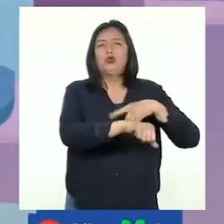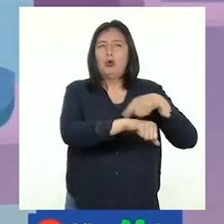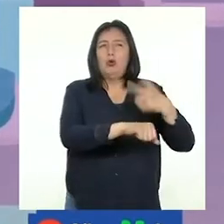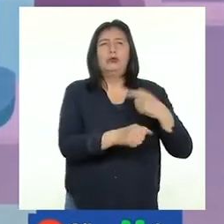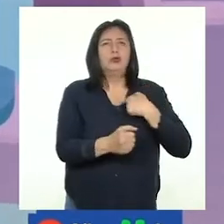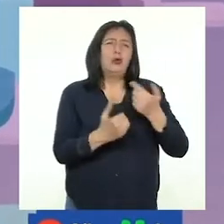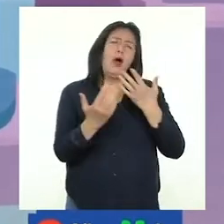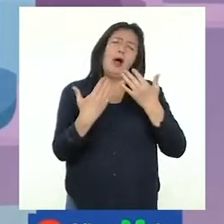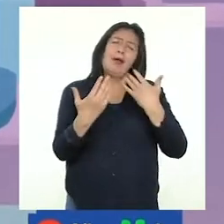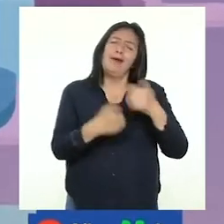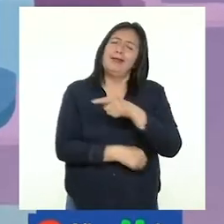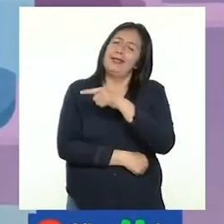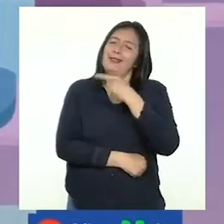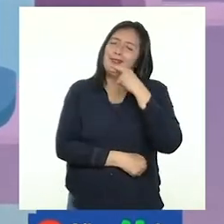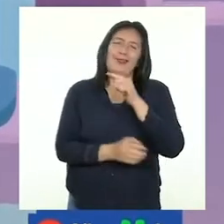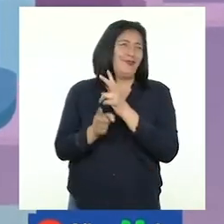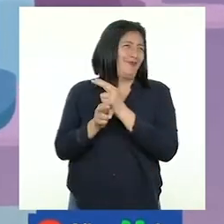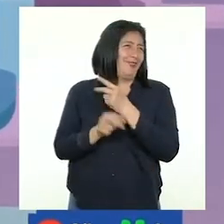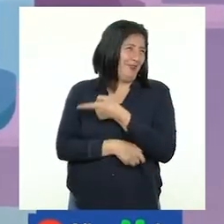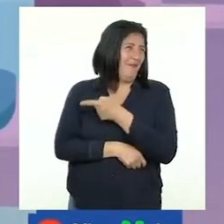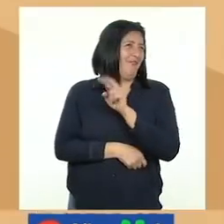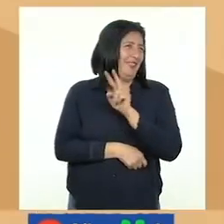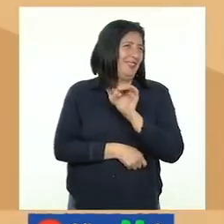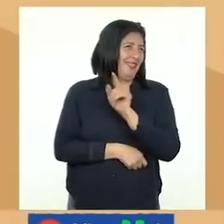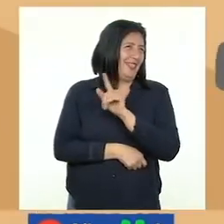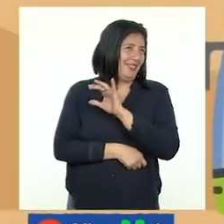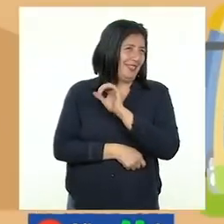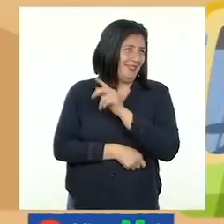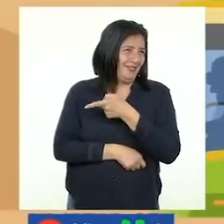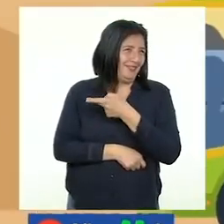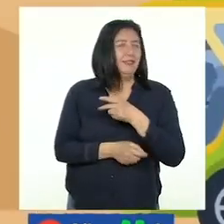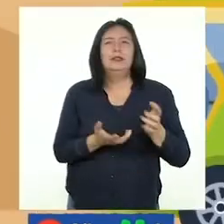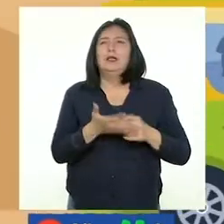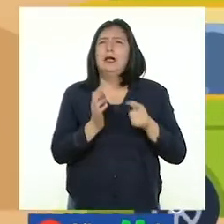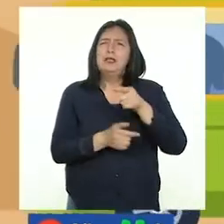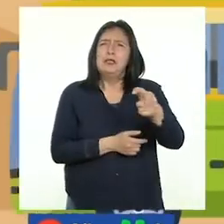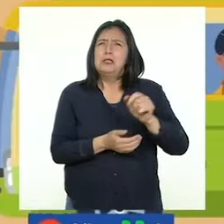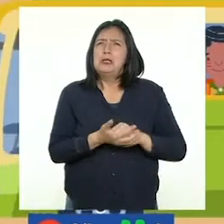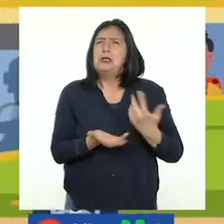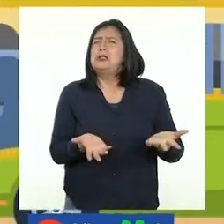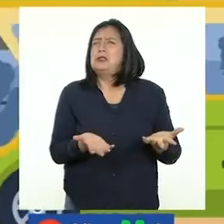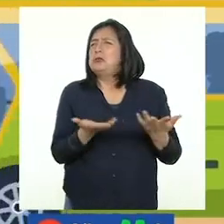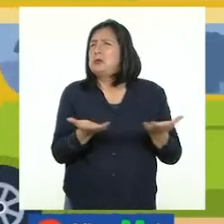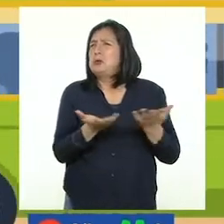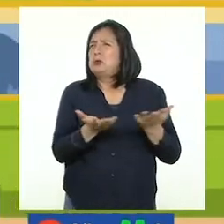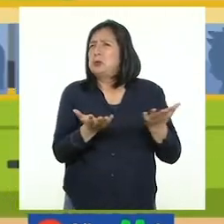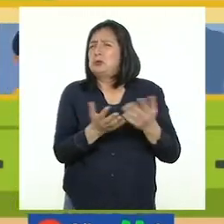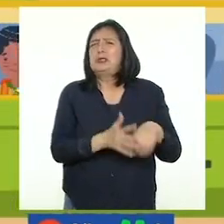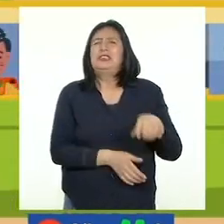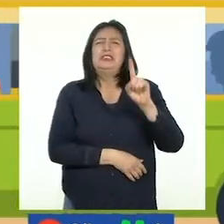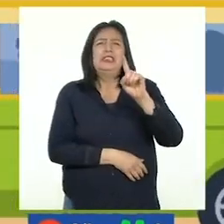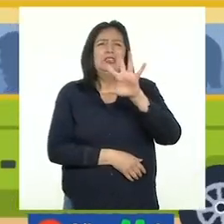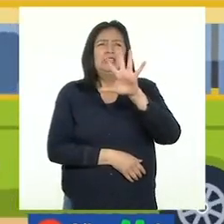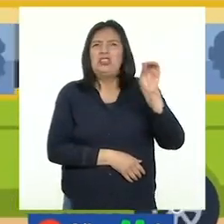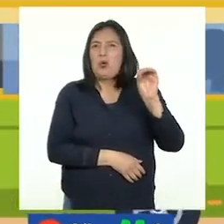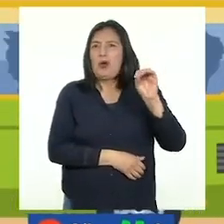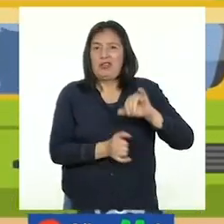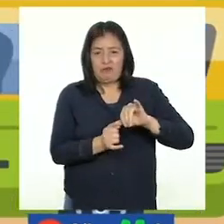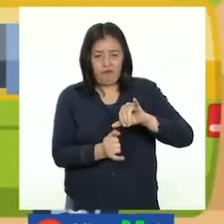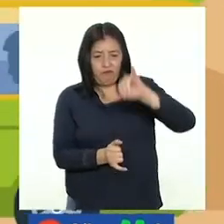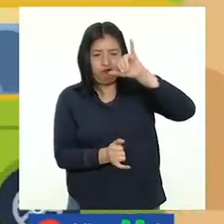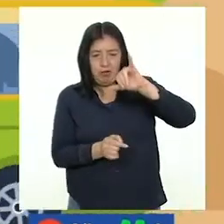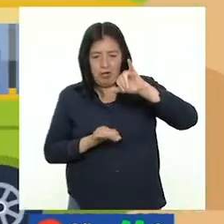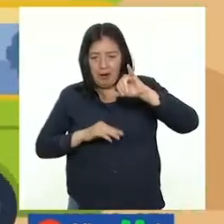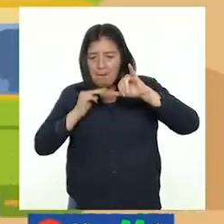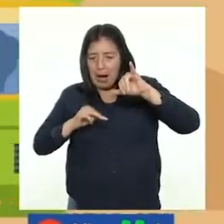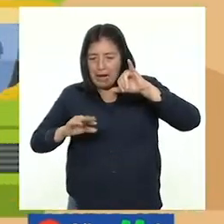pude conversar mucho con la señora Vizcacha. Lima está ubicada aproximadamente a 150 metros a